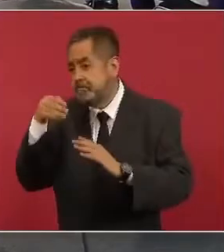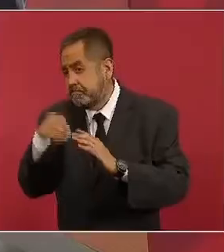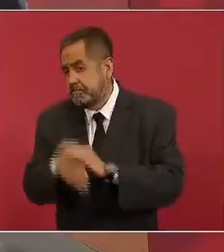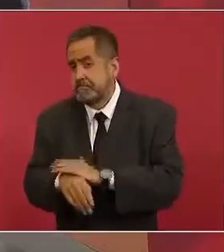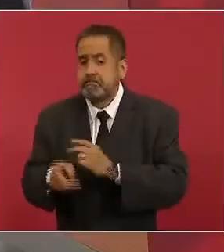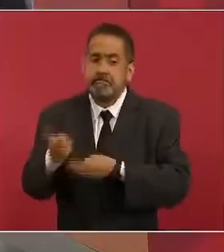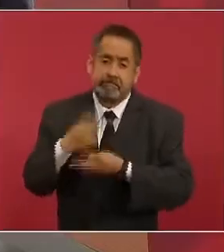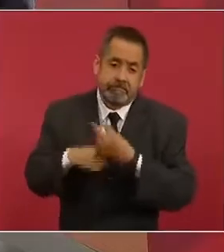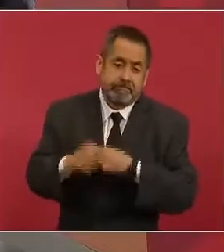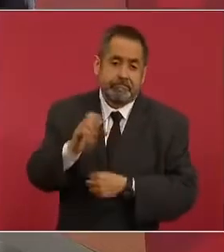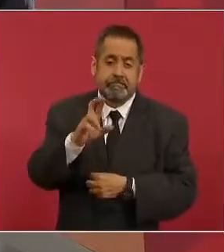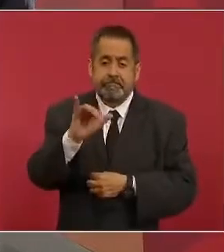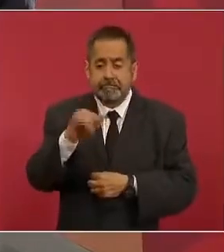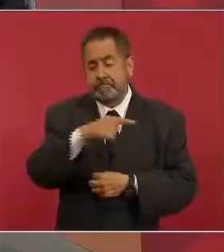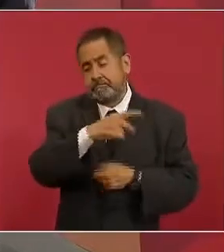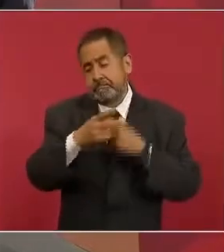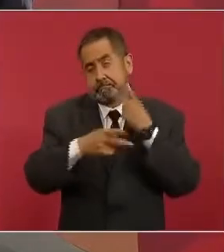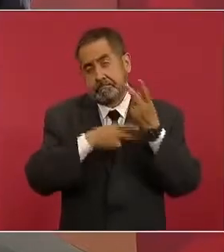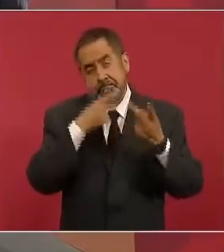una crisis,